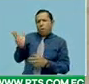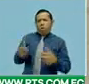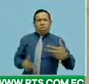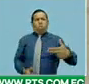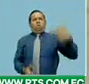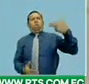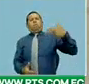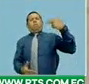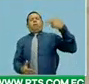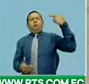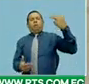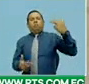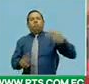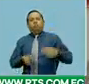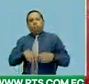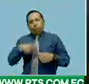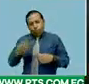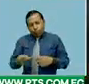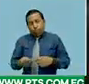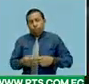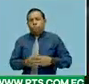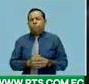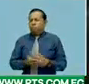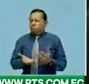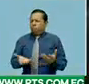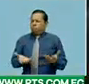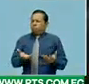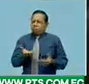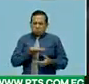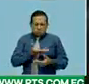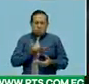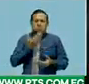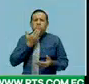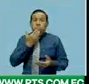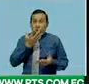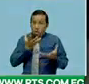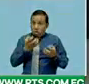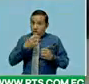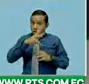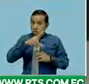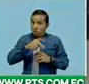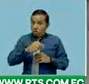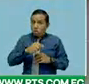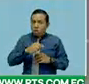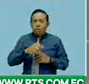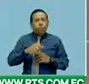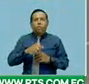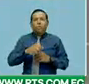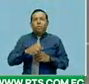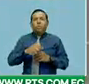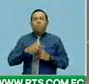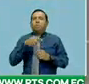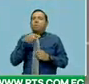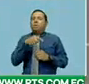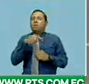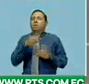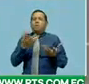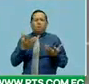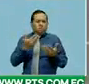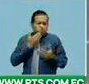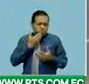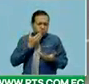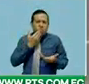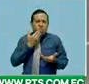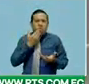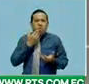Pero algo tienen claro las autoridades. En definitiva, no fue por un robo. Que ella también se puede observar en el cadáver de que al momento